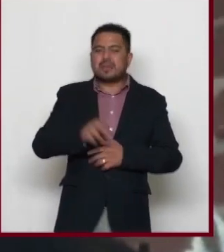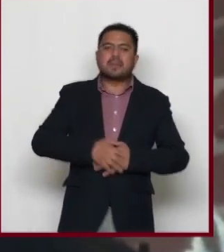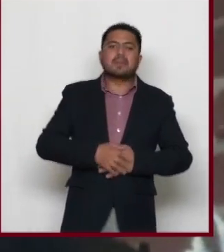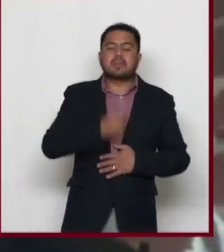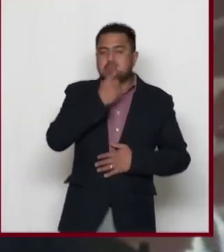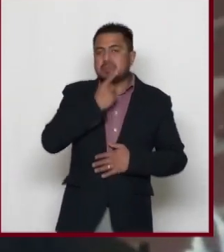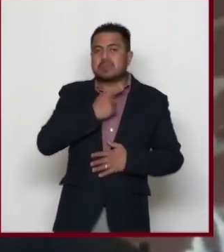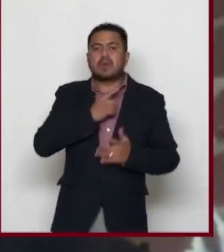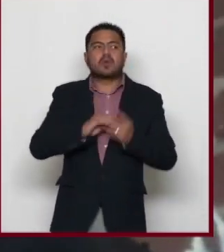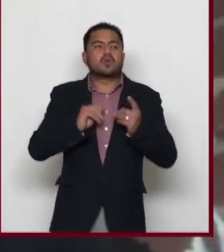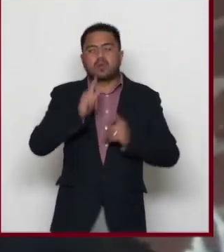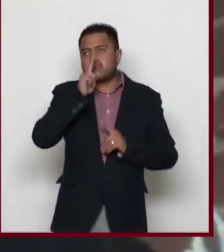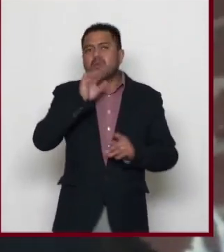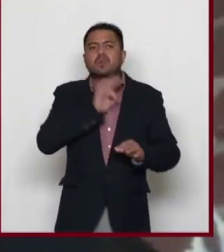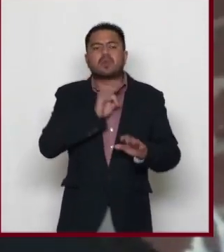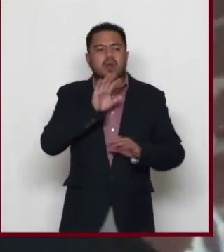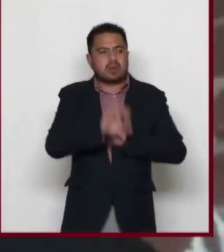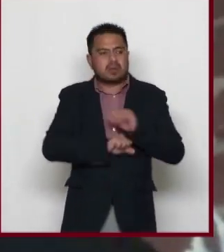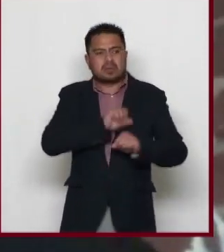mismo,